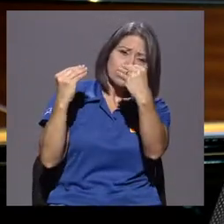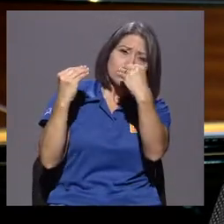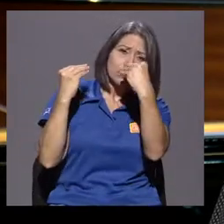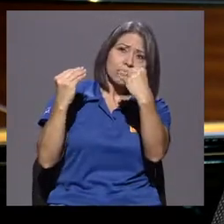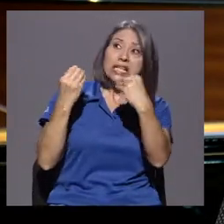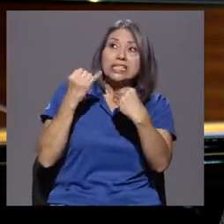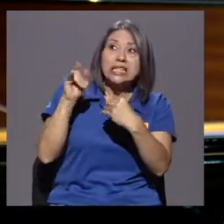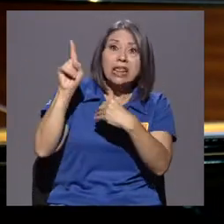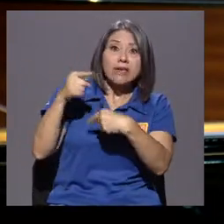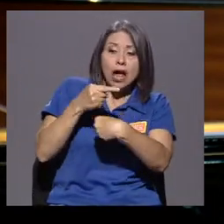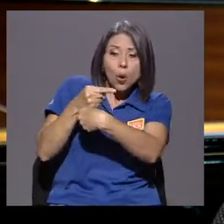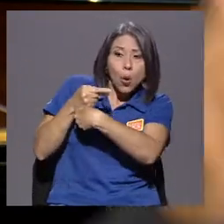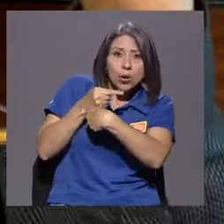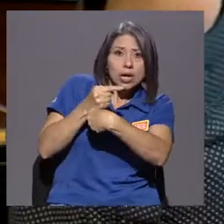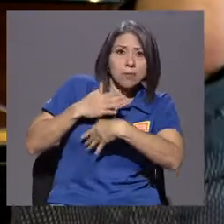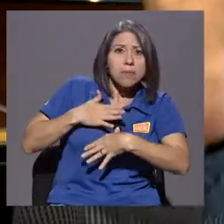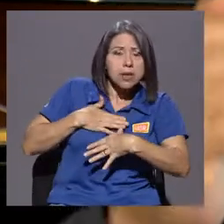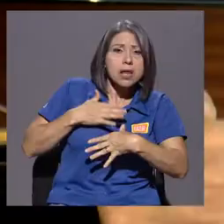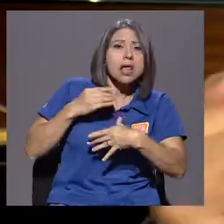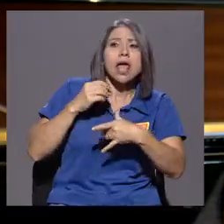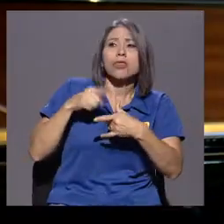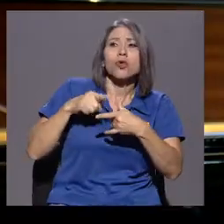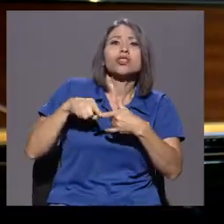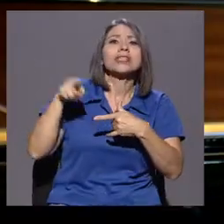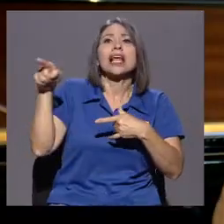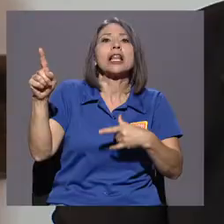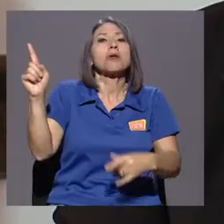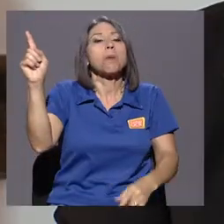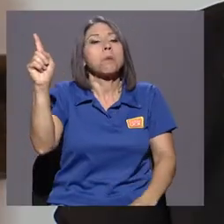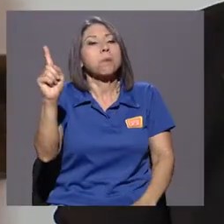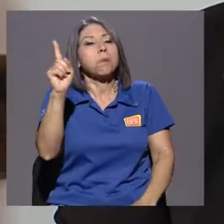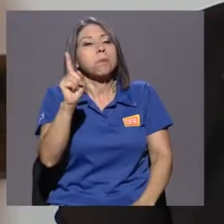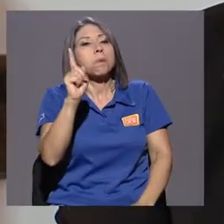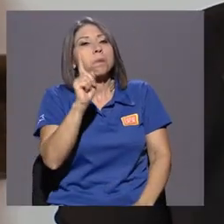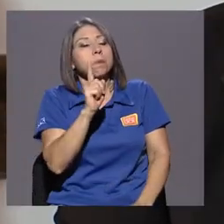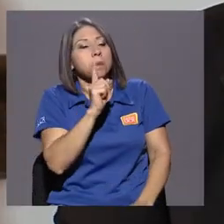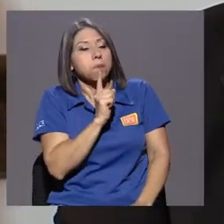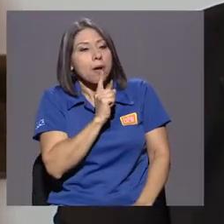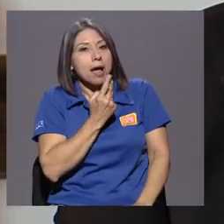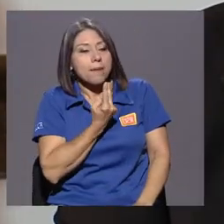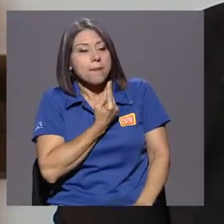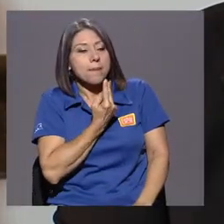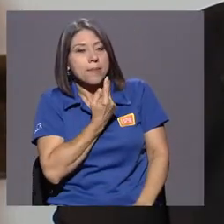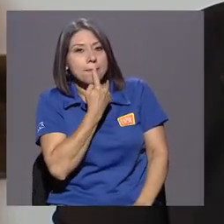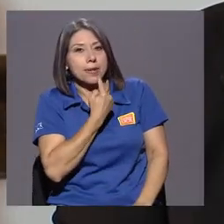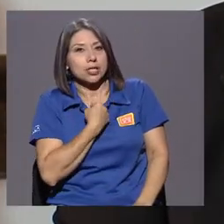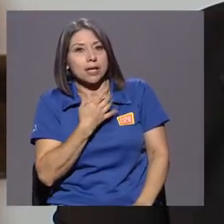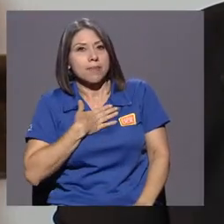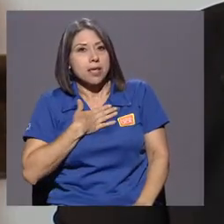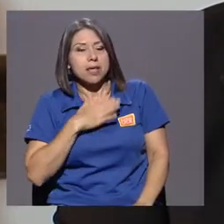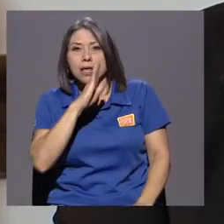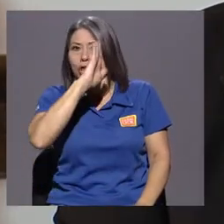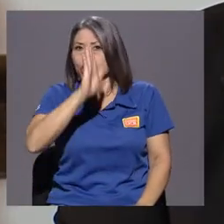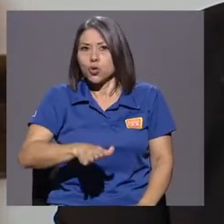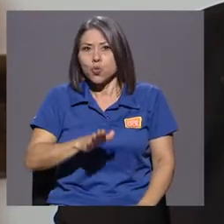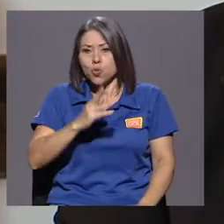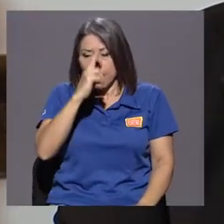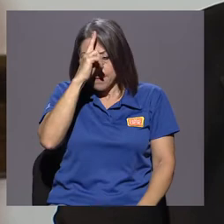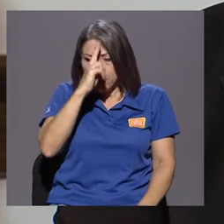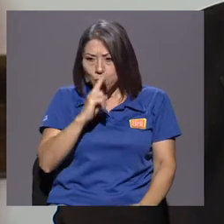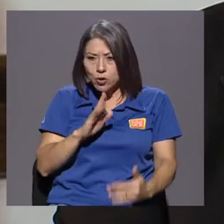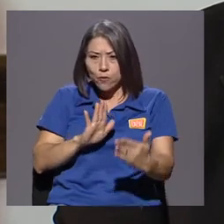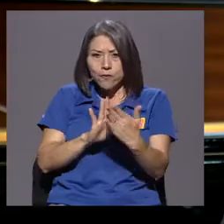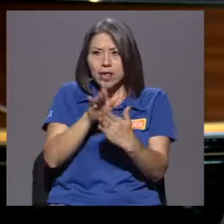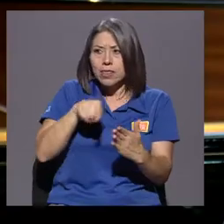tenía que corregir me va a ser una observación sea bajaba del podio y me lo decía a mí en privado nunca me humillo frente a la